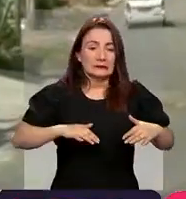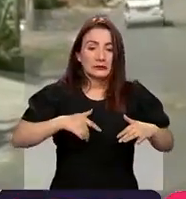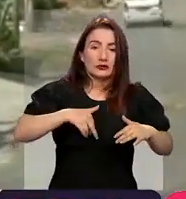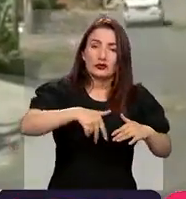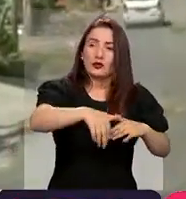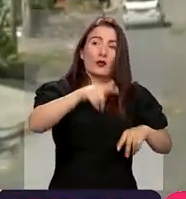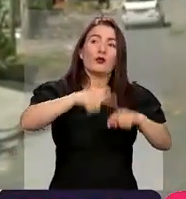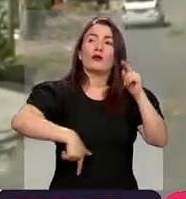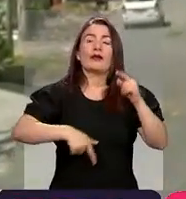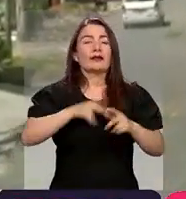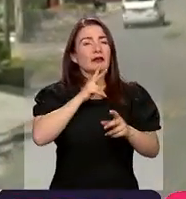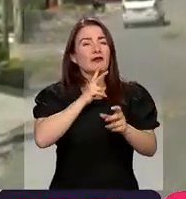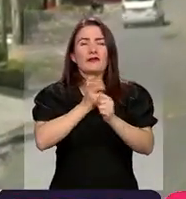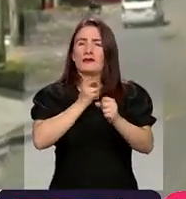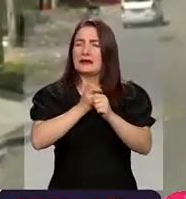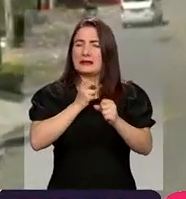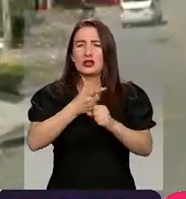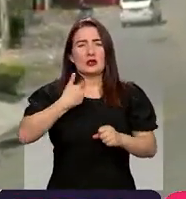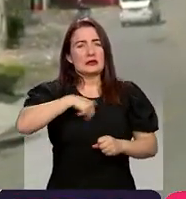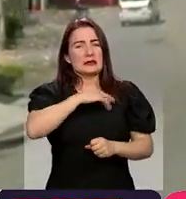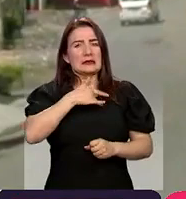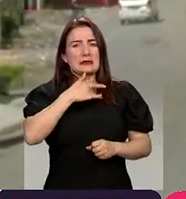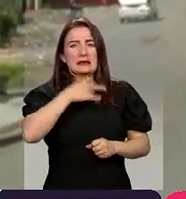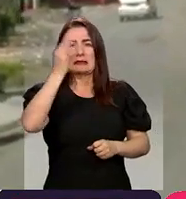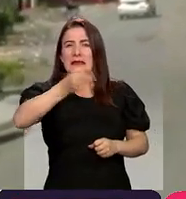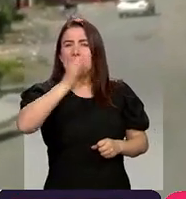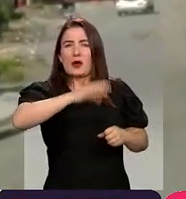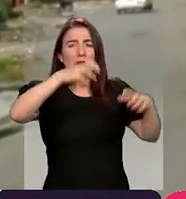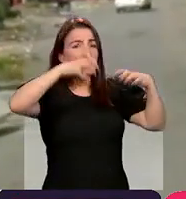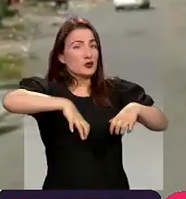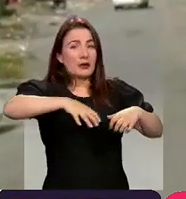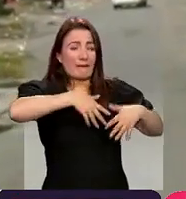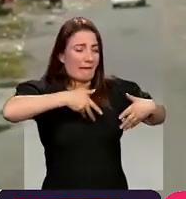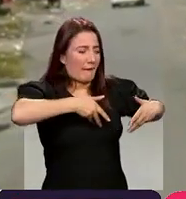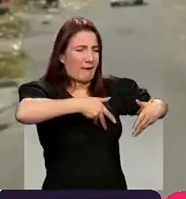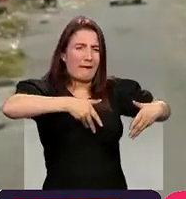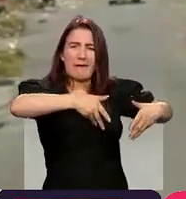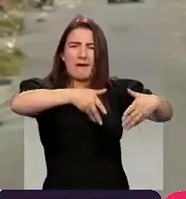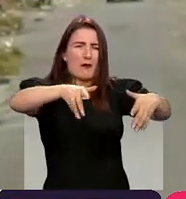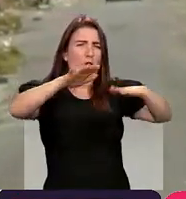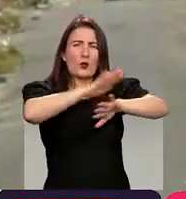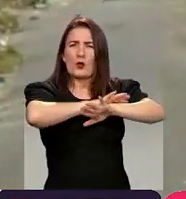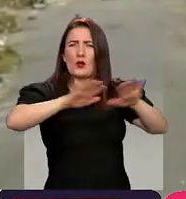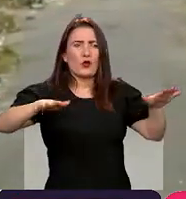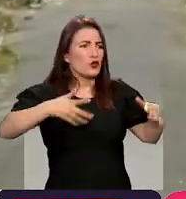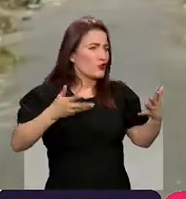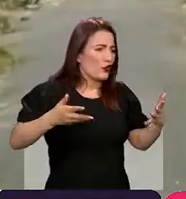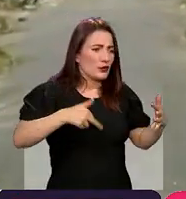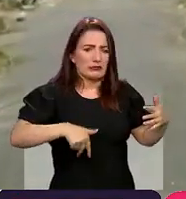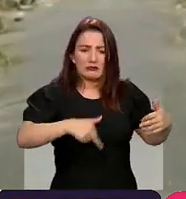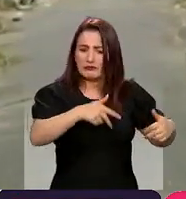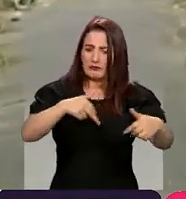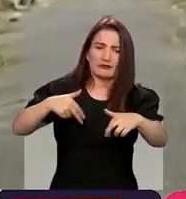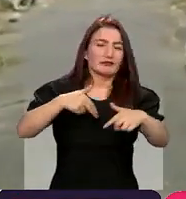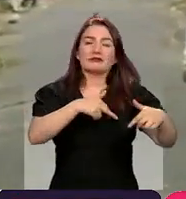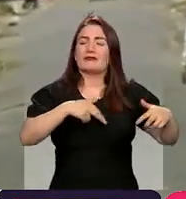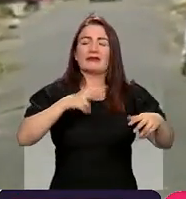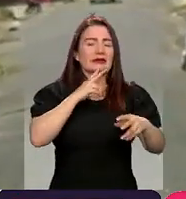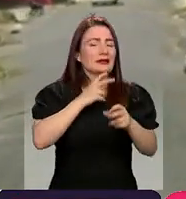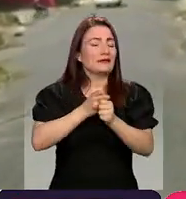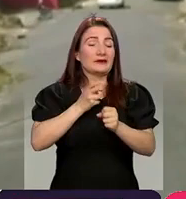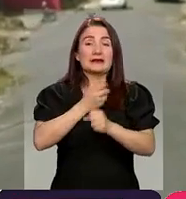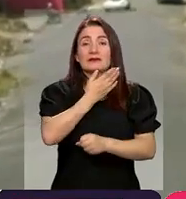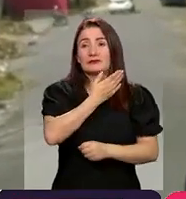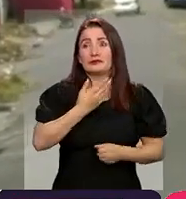De verdad, es un inconveniente siempre que llueve, o sea, todas estas calles. O sea, no hay ni por dónde uno pueda